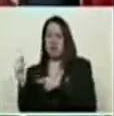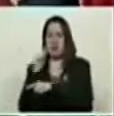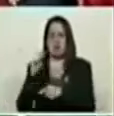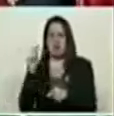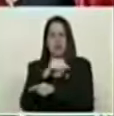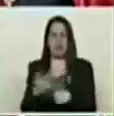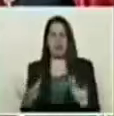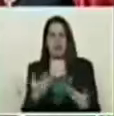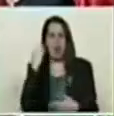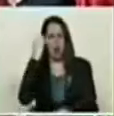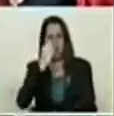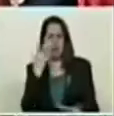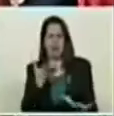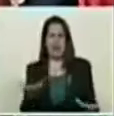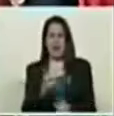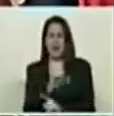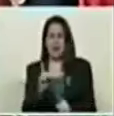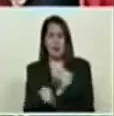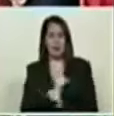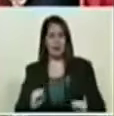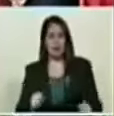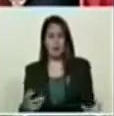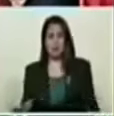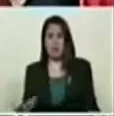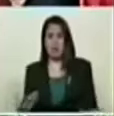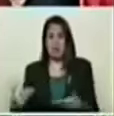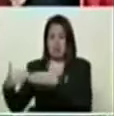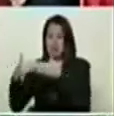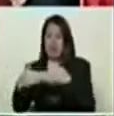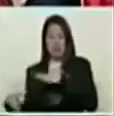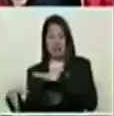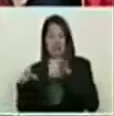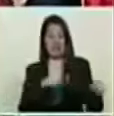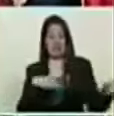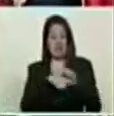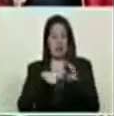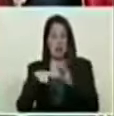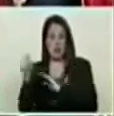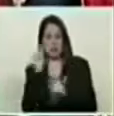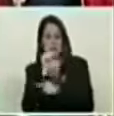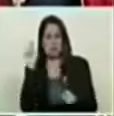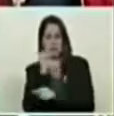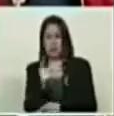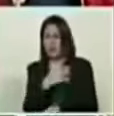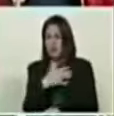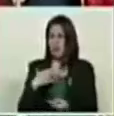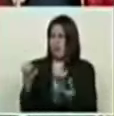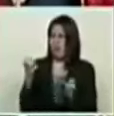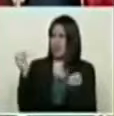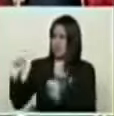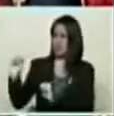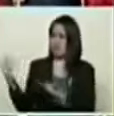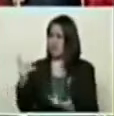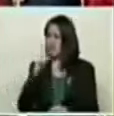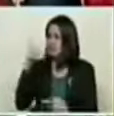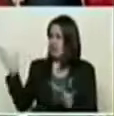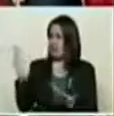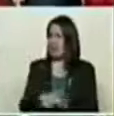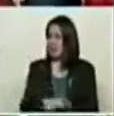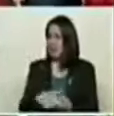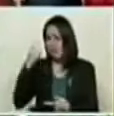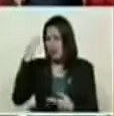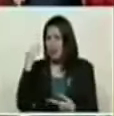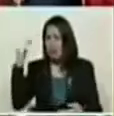No aceptamos el intervencionismo del gobierno de Estados Unidos en los asuntos que son únicos y exclusivos del pueblo